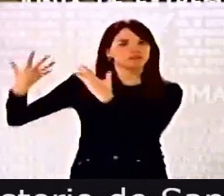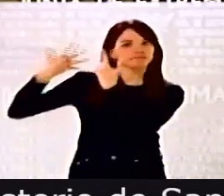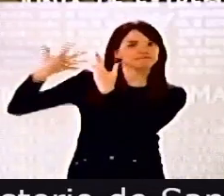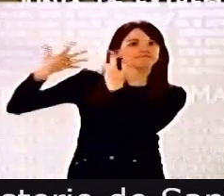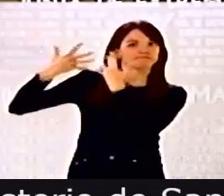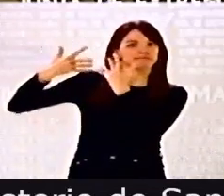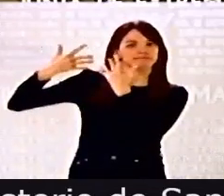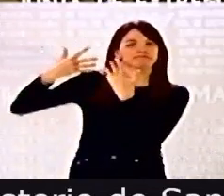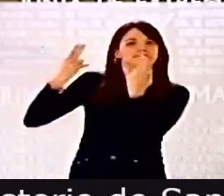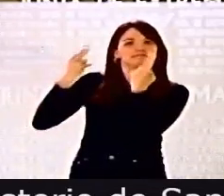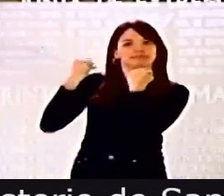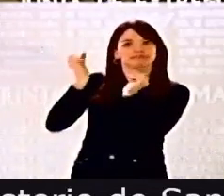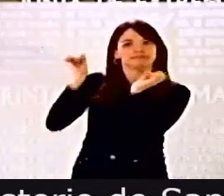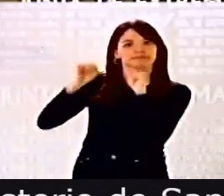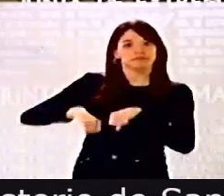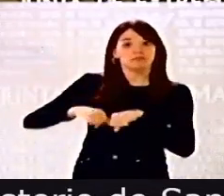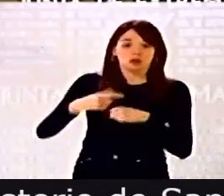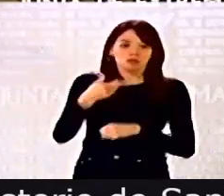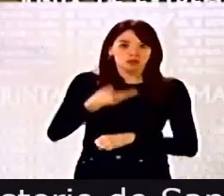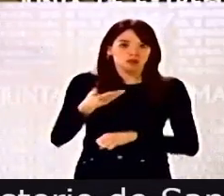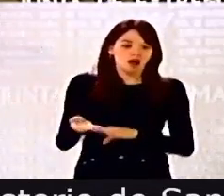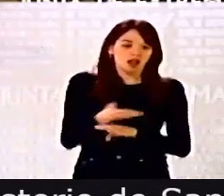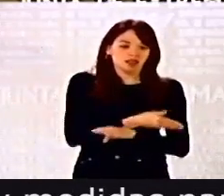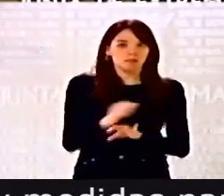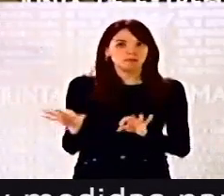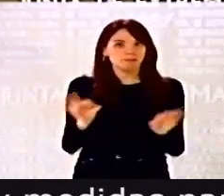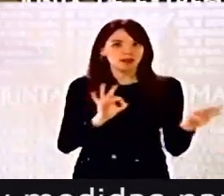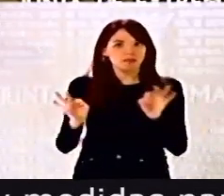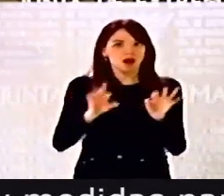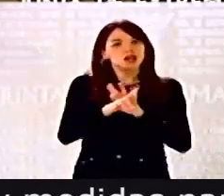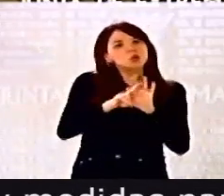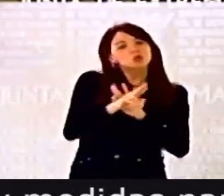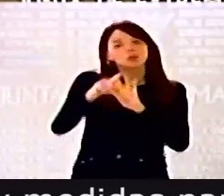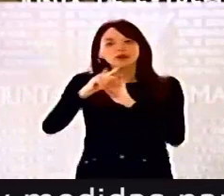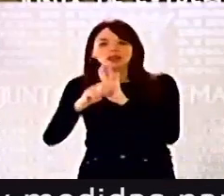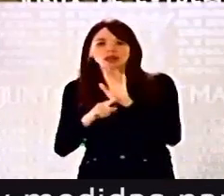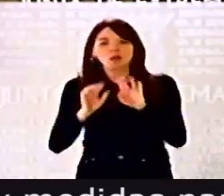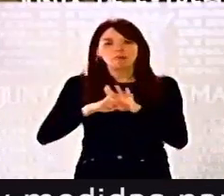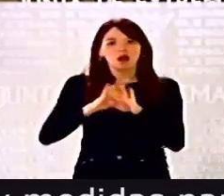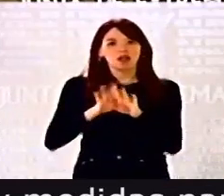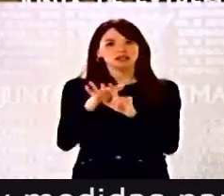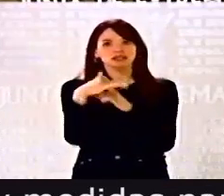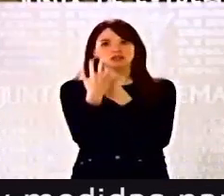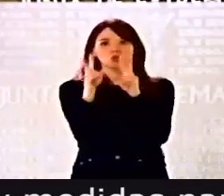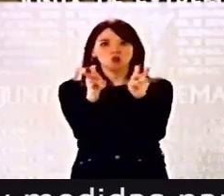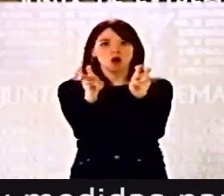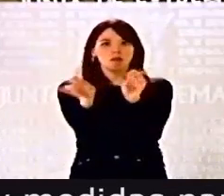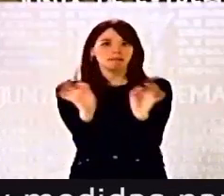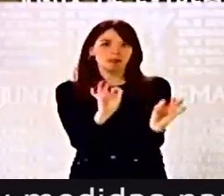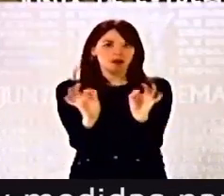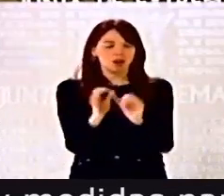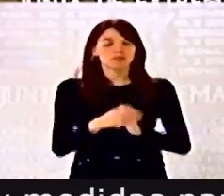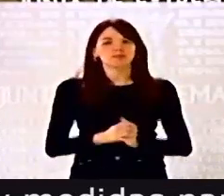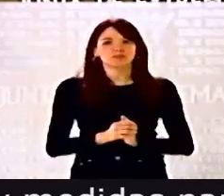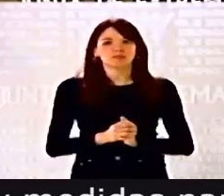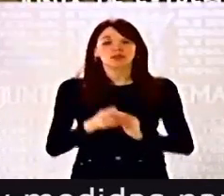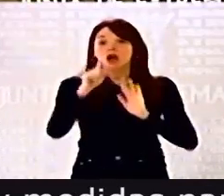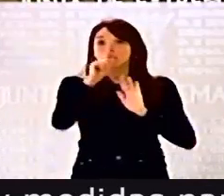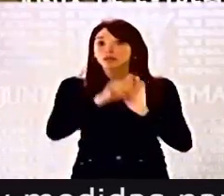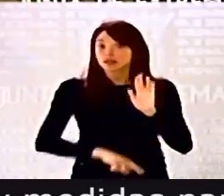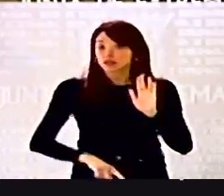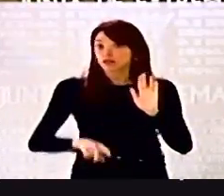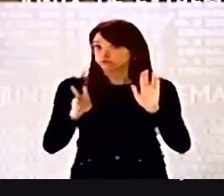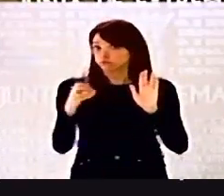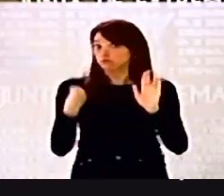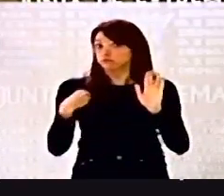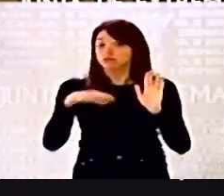movilizar recursos y medidas para preparar esta nueva situación. Dentro de las medidas destinadas al mantenimiento de